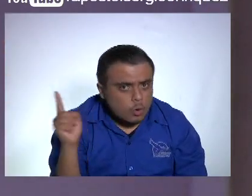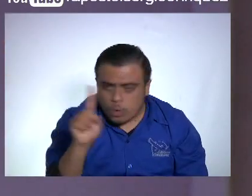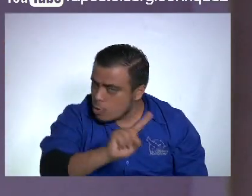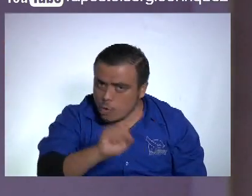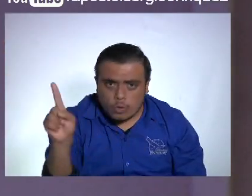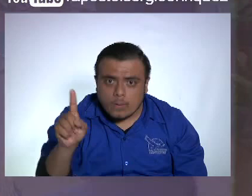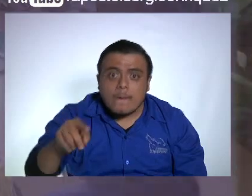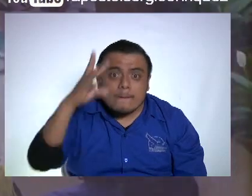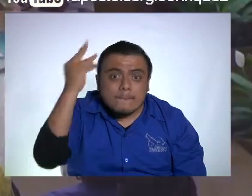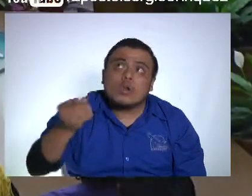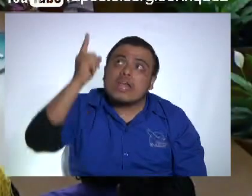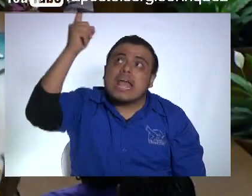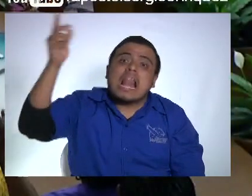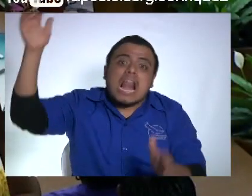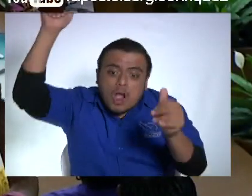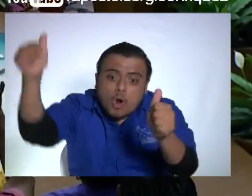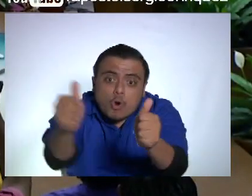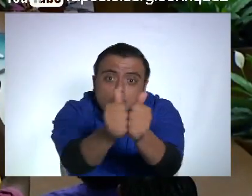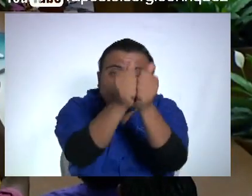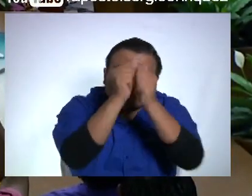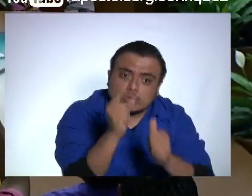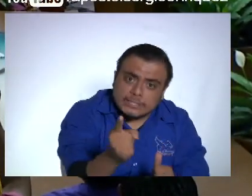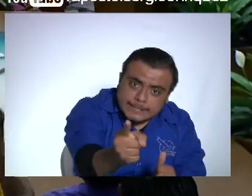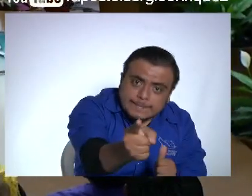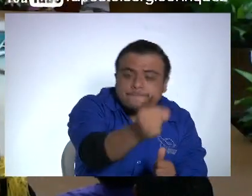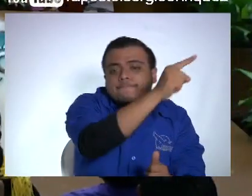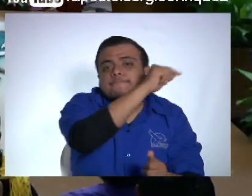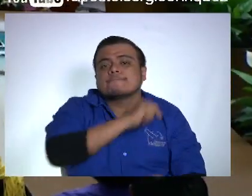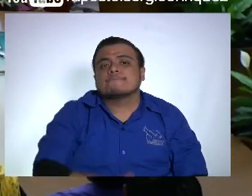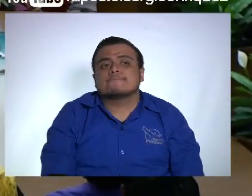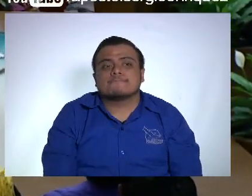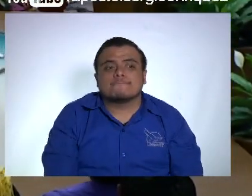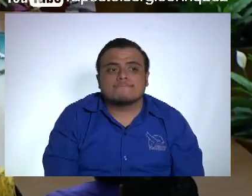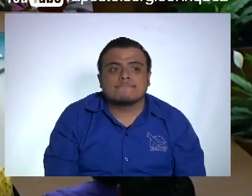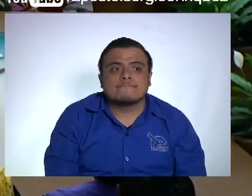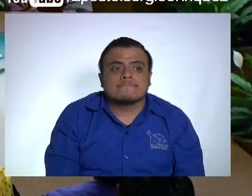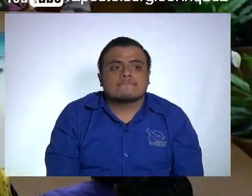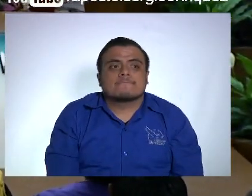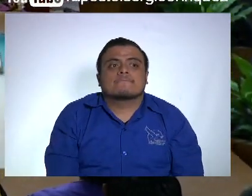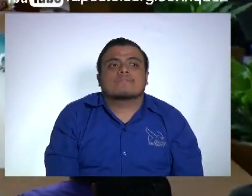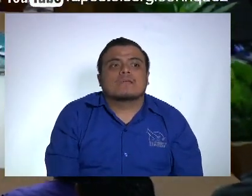está contigo, Él está contigo en esta noche.